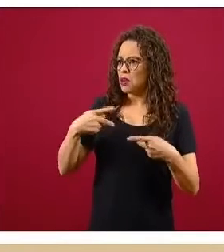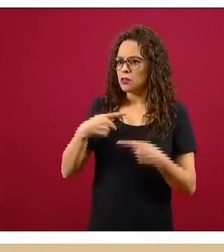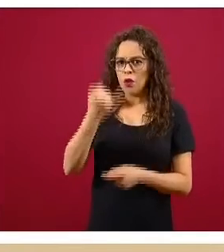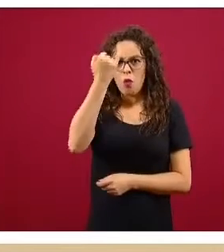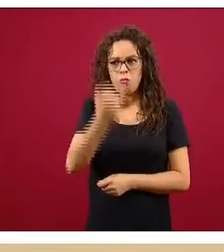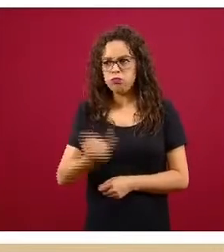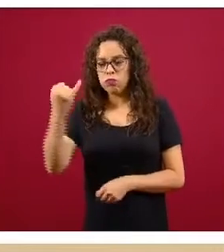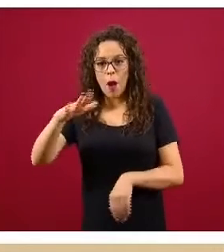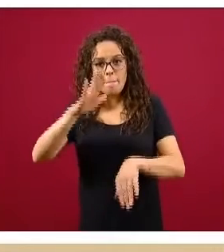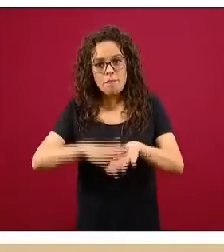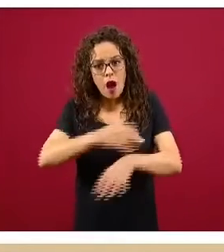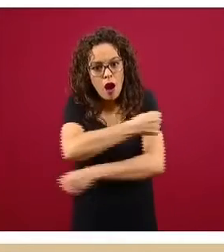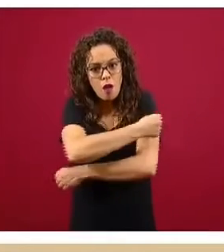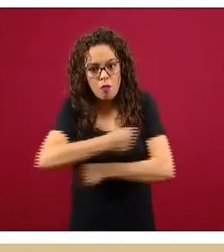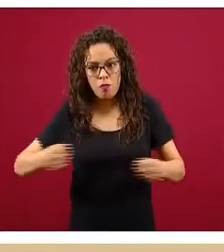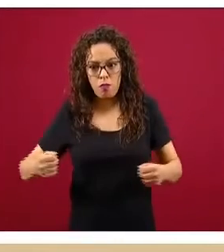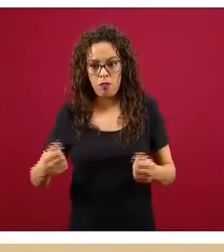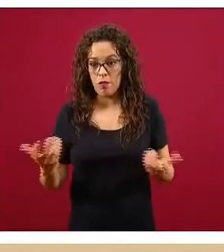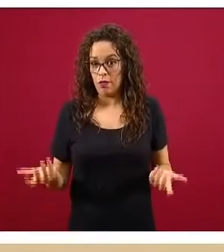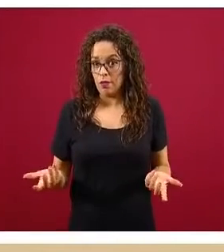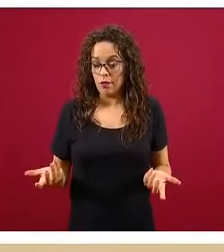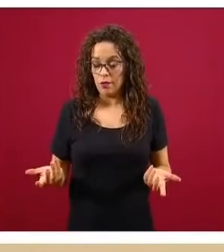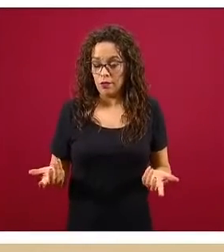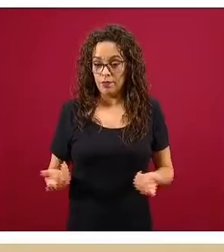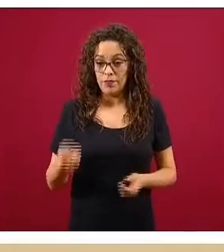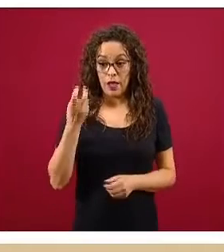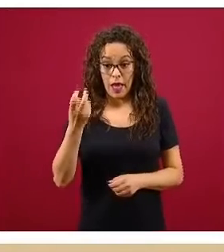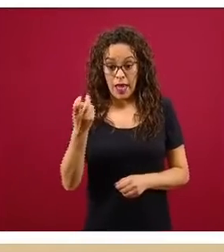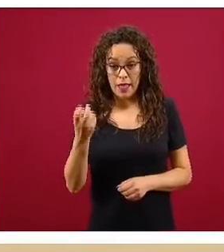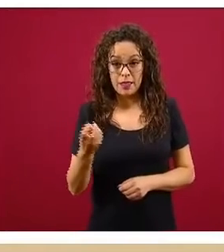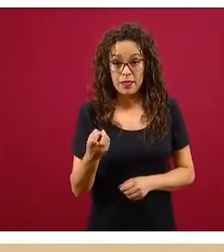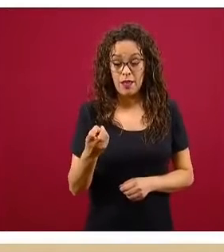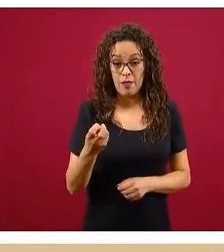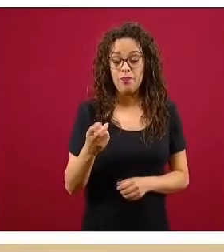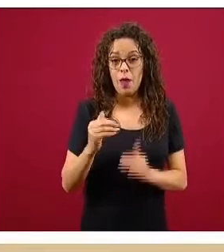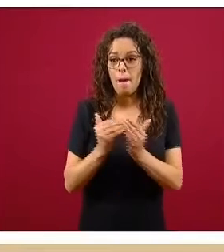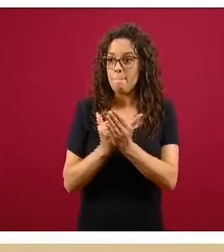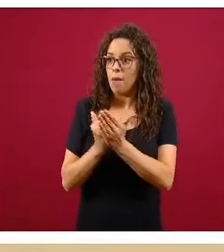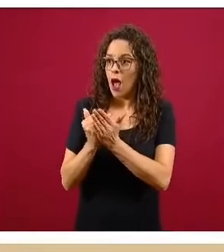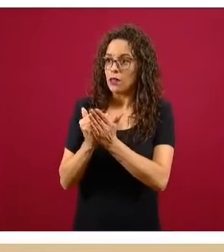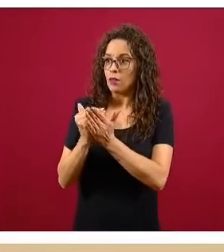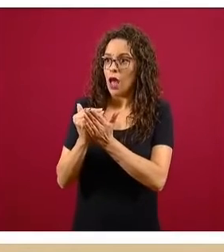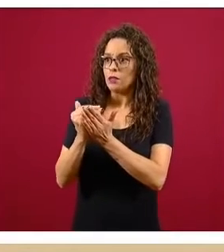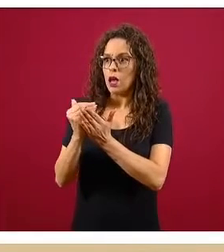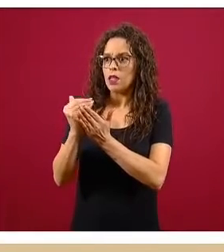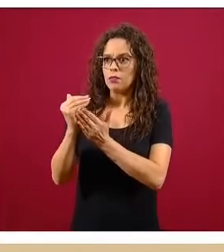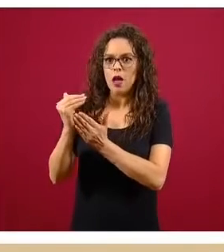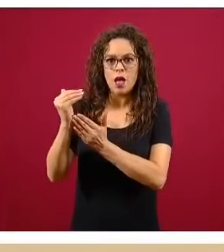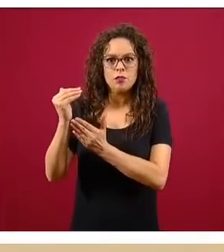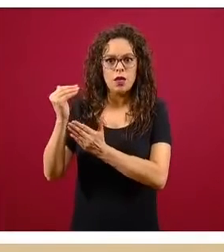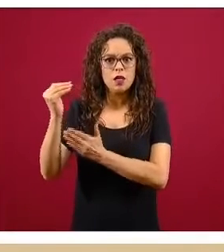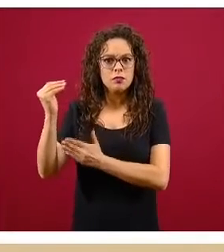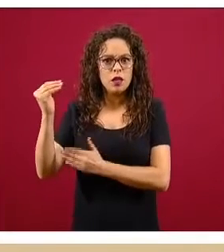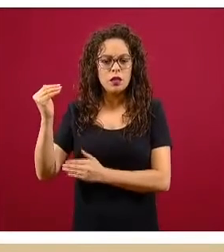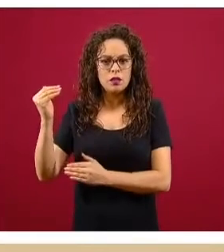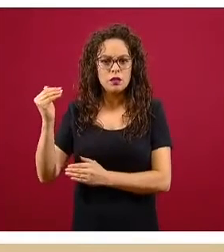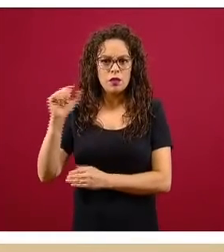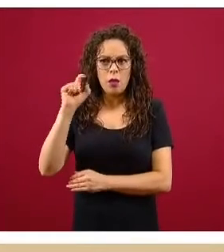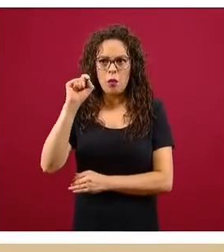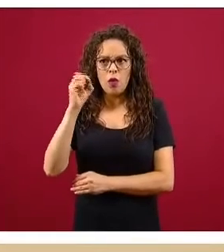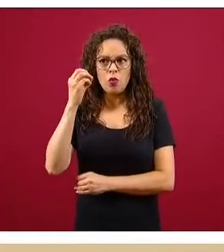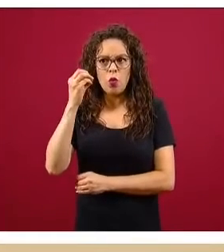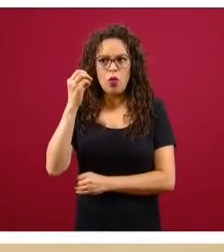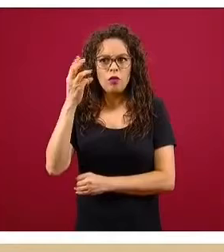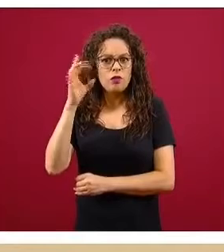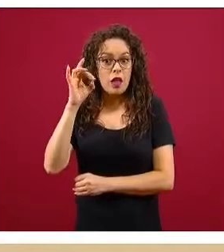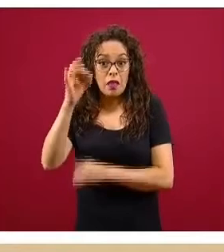la población tiene peso saludable. Y esta es una epidemia que ha ido aumentando mucho en los últimos 20, 30 años,